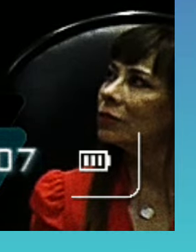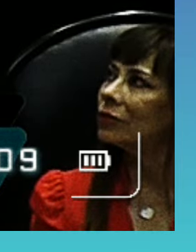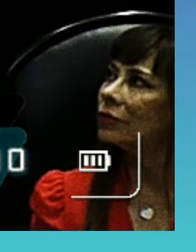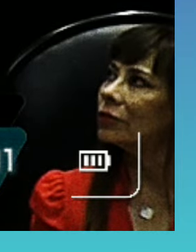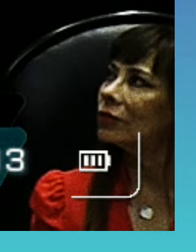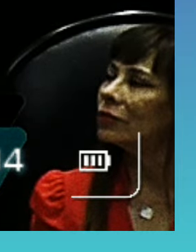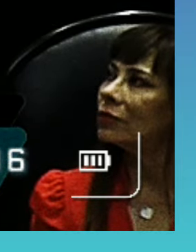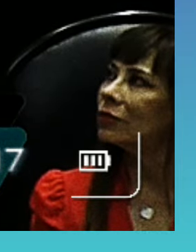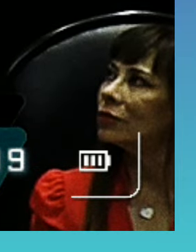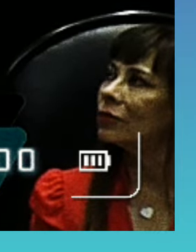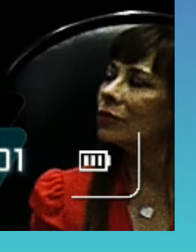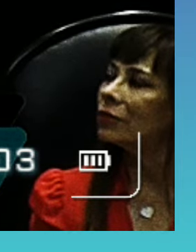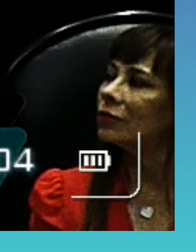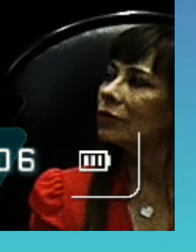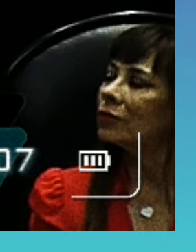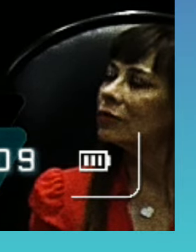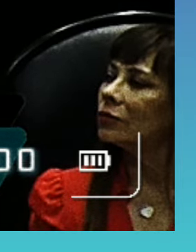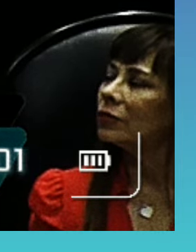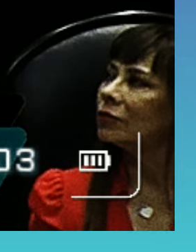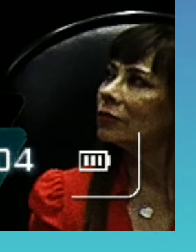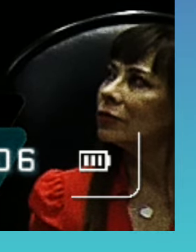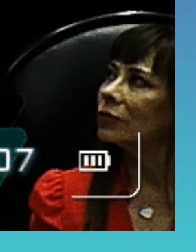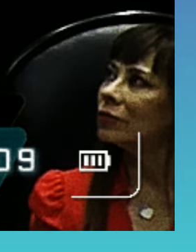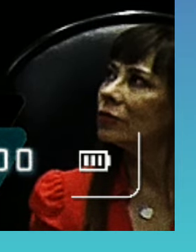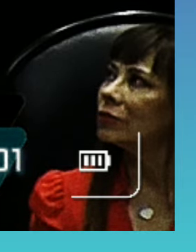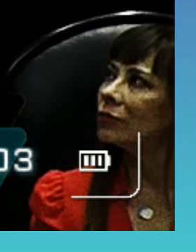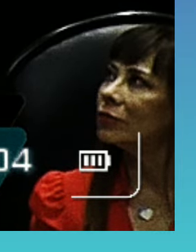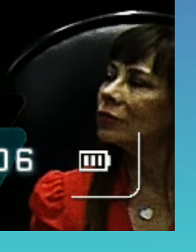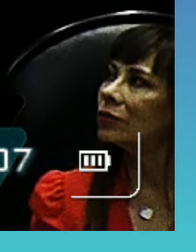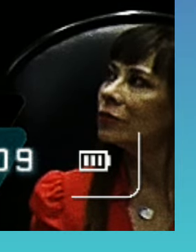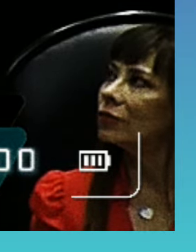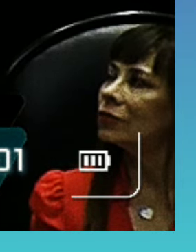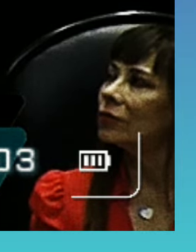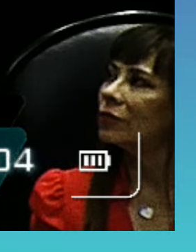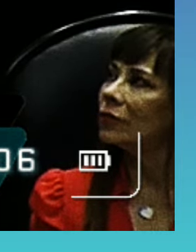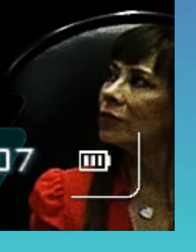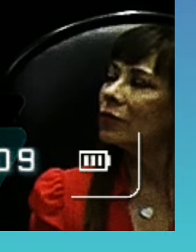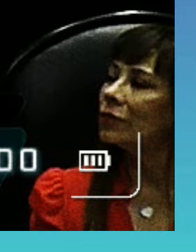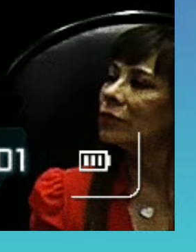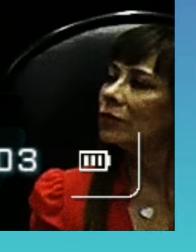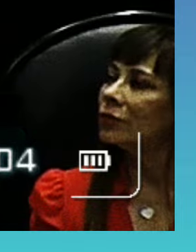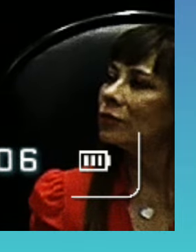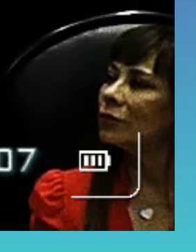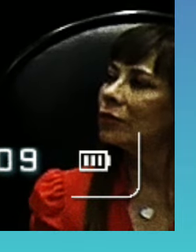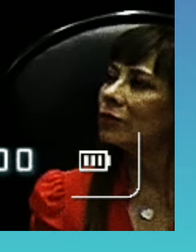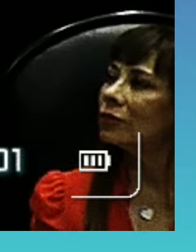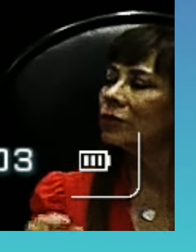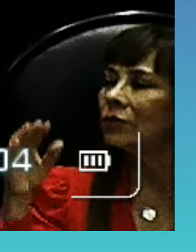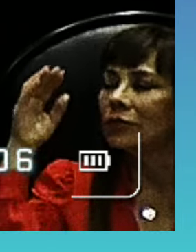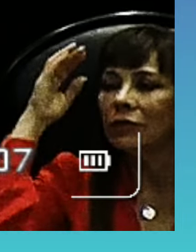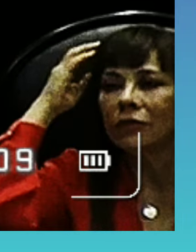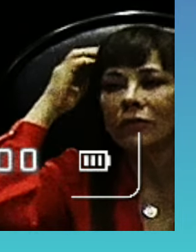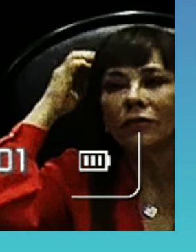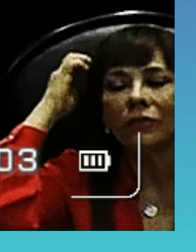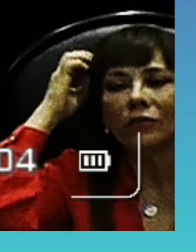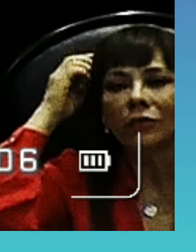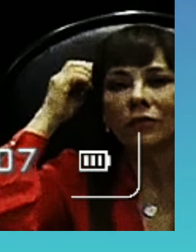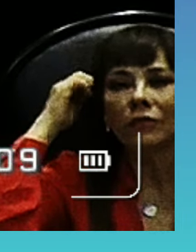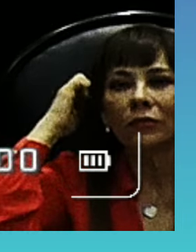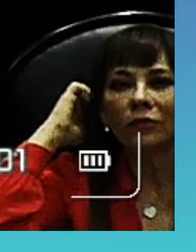distrito, magistrados y ministros que conocen del derecho deben de